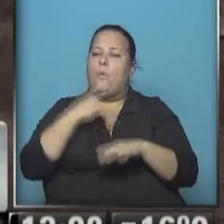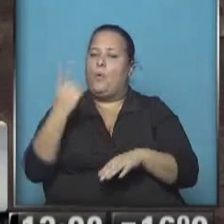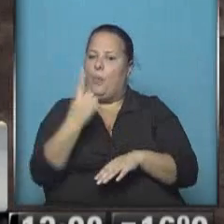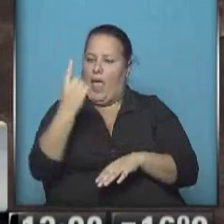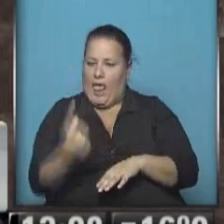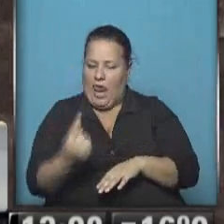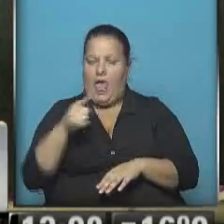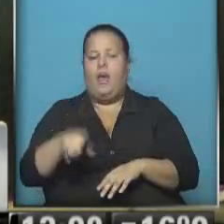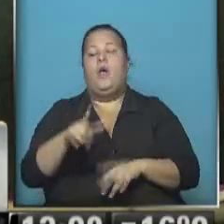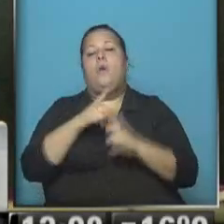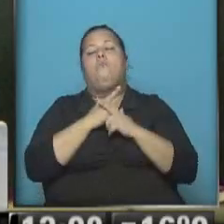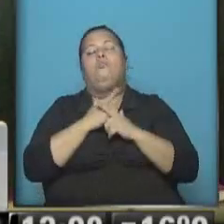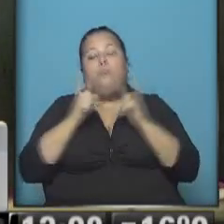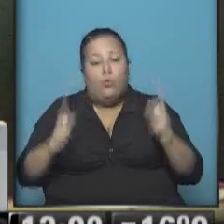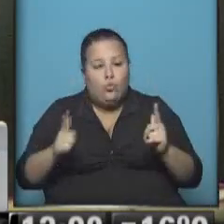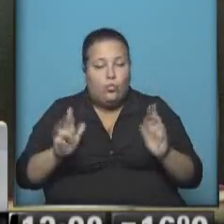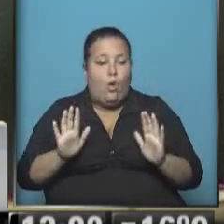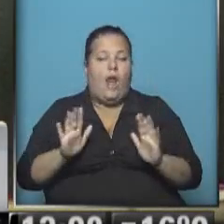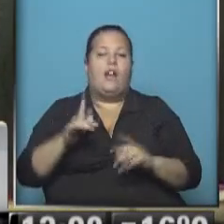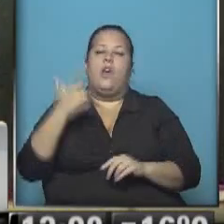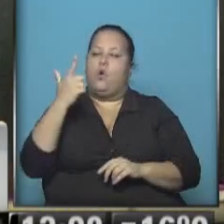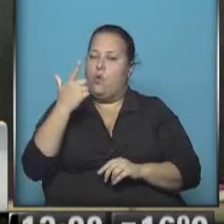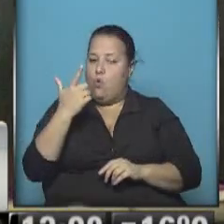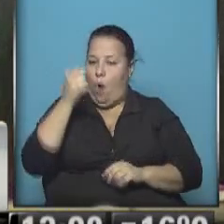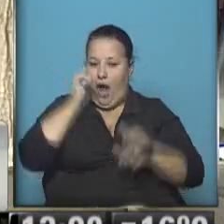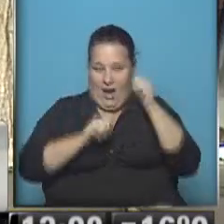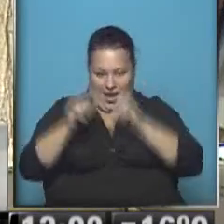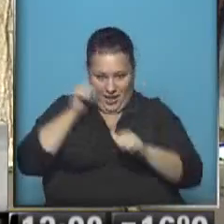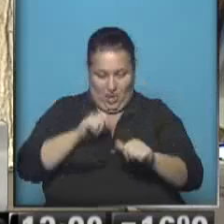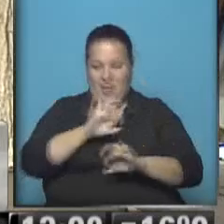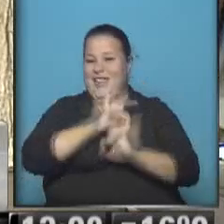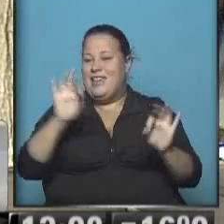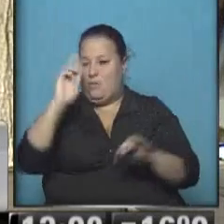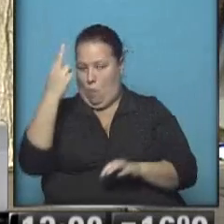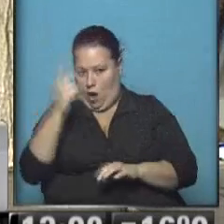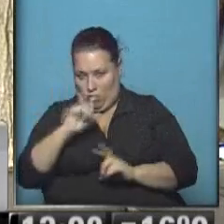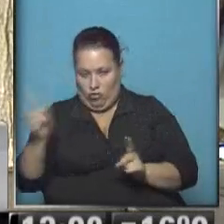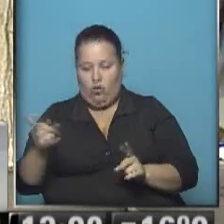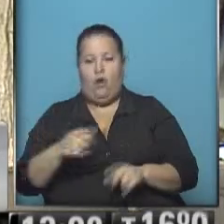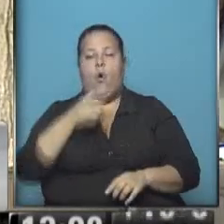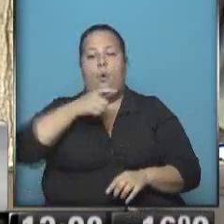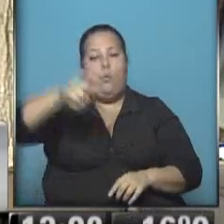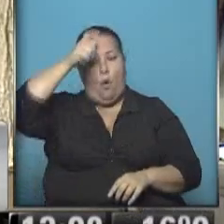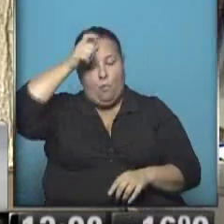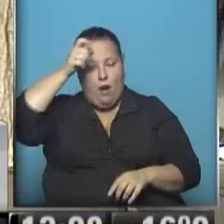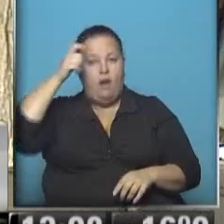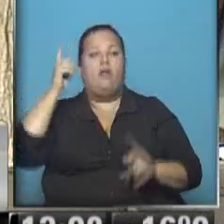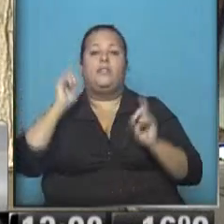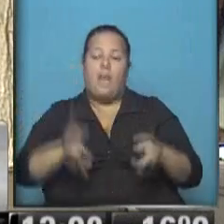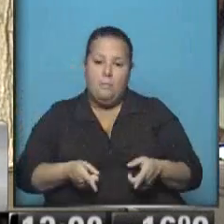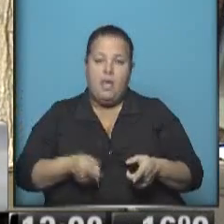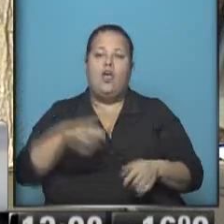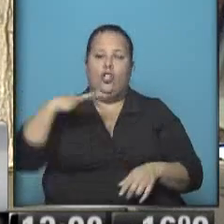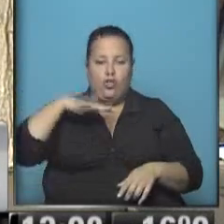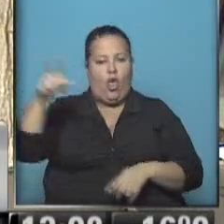encendida afortunadamente no se registraron heridos ni víctimas fatales los bomberos inclusive aún